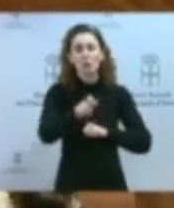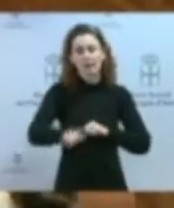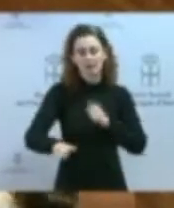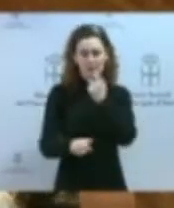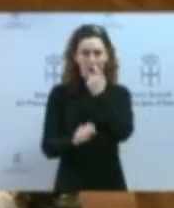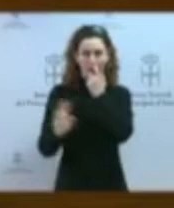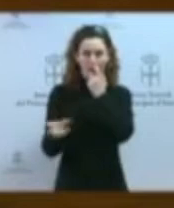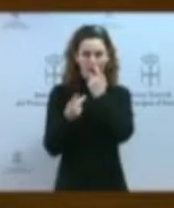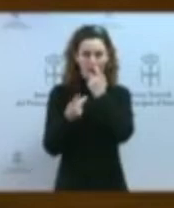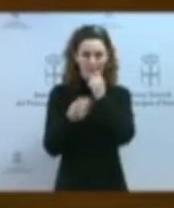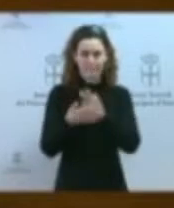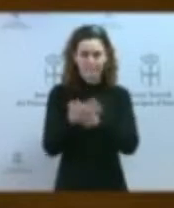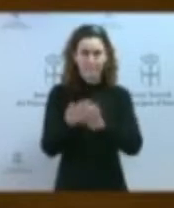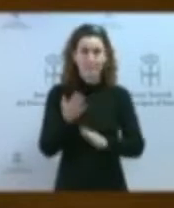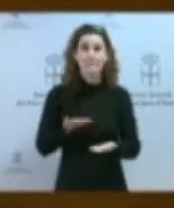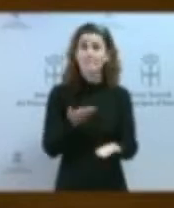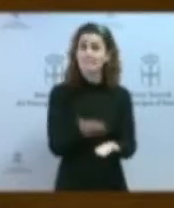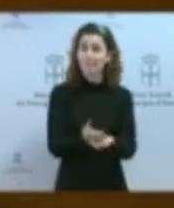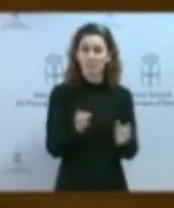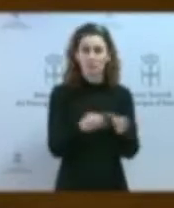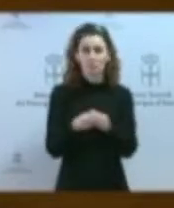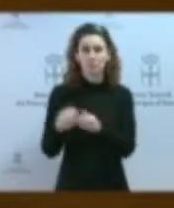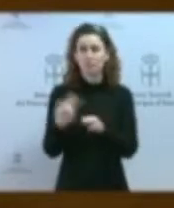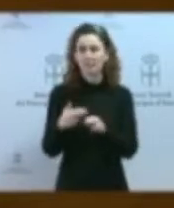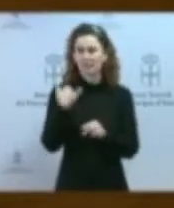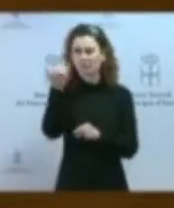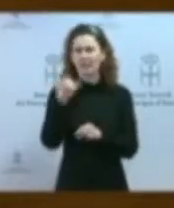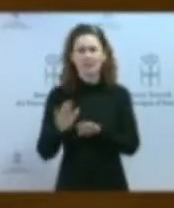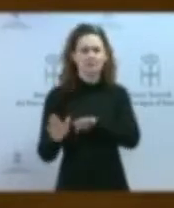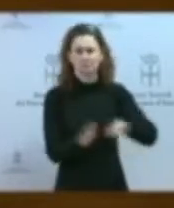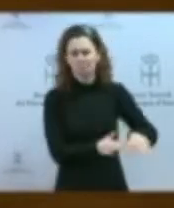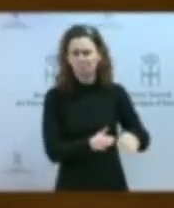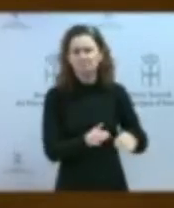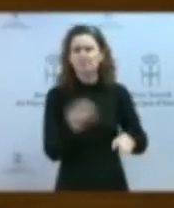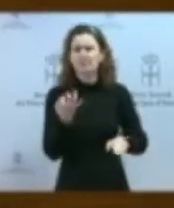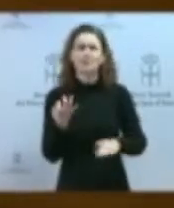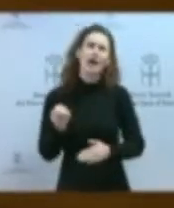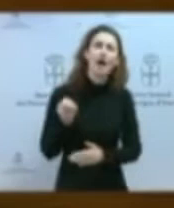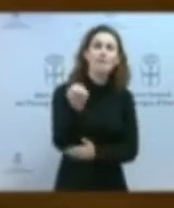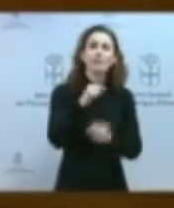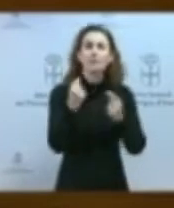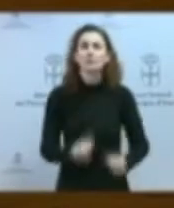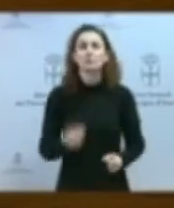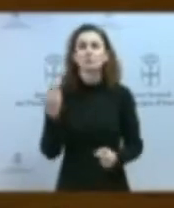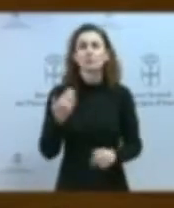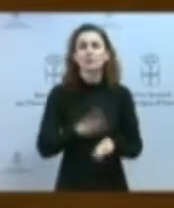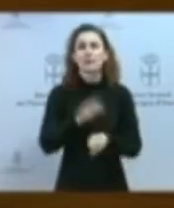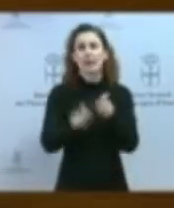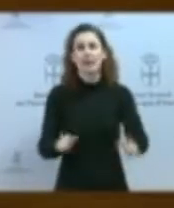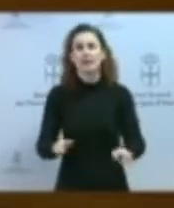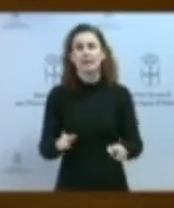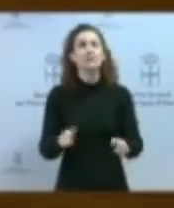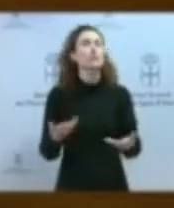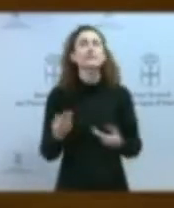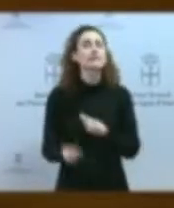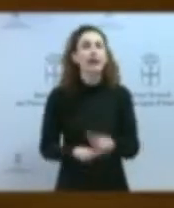que dejen de lado sus ideas y apoyen los presupuestos porque son importantes para la comunidad, no se hace otra cosa, les suena, que repetir algo que se